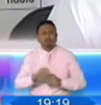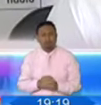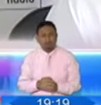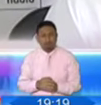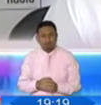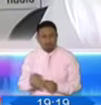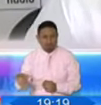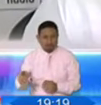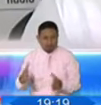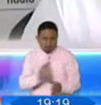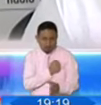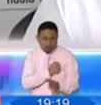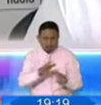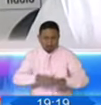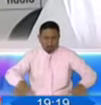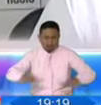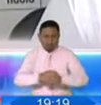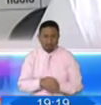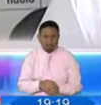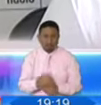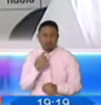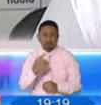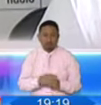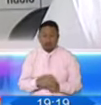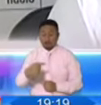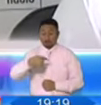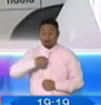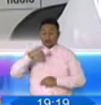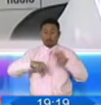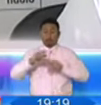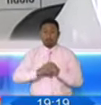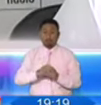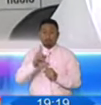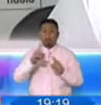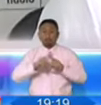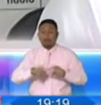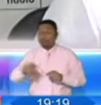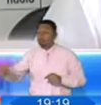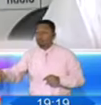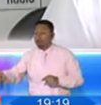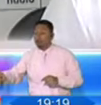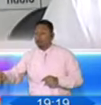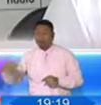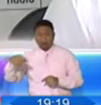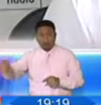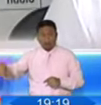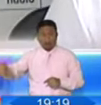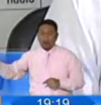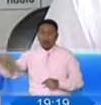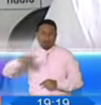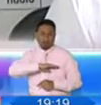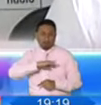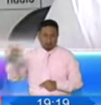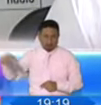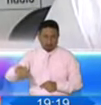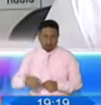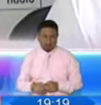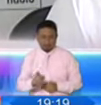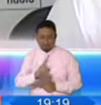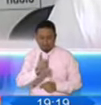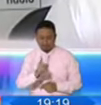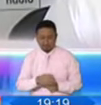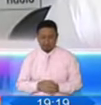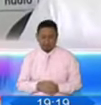pues. Entonces, no puede ser que digan, esto lo hemos hecho, pero aquí al lado de todo esto, que también es nuestro, aquí tiene que venir el municipio a hacer las cosas. No, mi